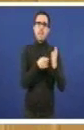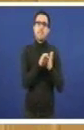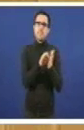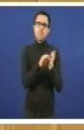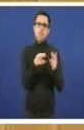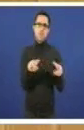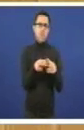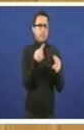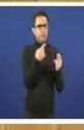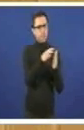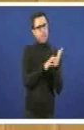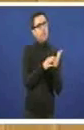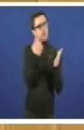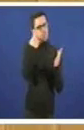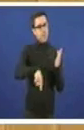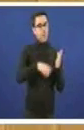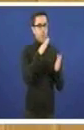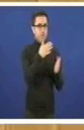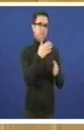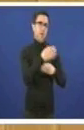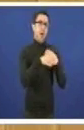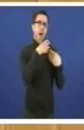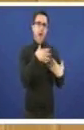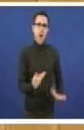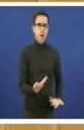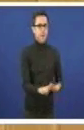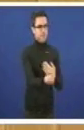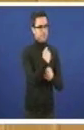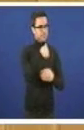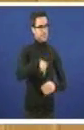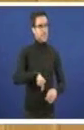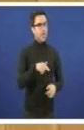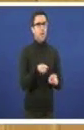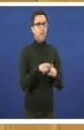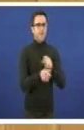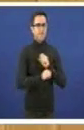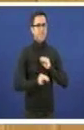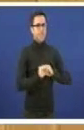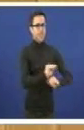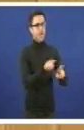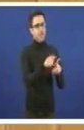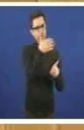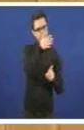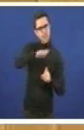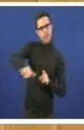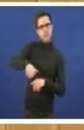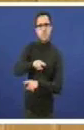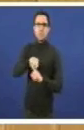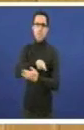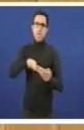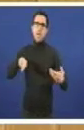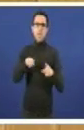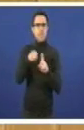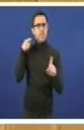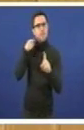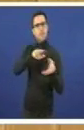xe vostede chega aquí na súa estrategia de acusar a xunta de Galicia de privatizar as escolas infantís e de privatizar